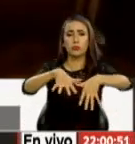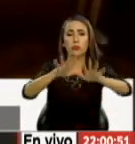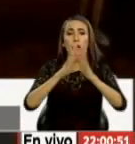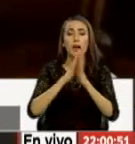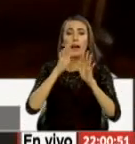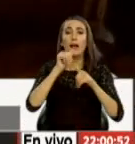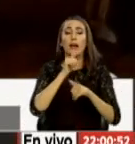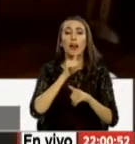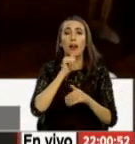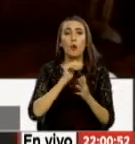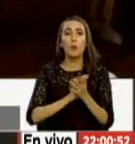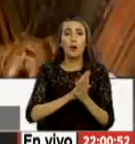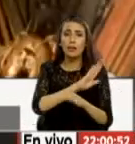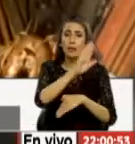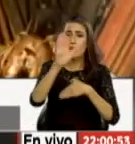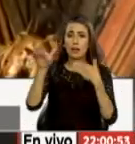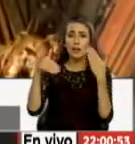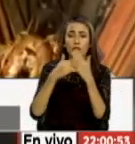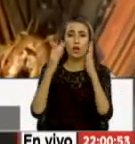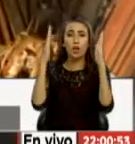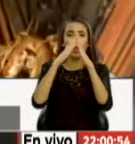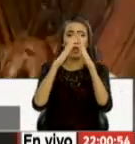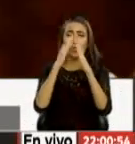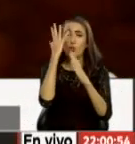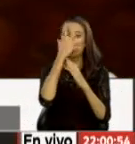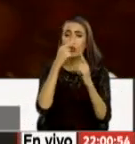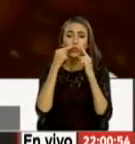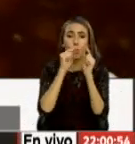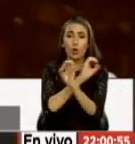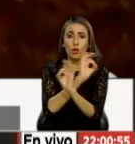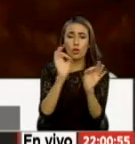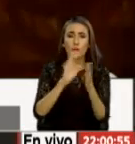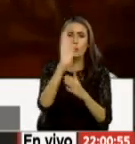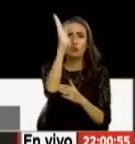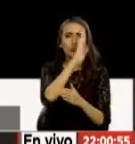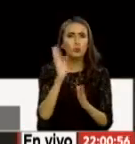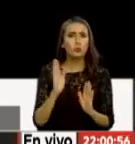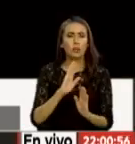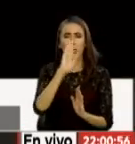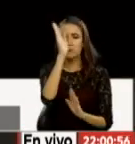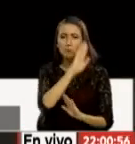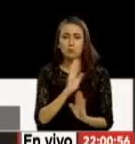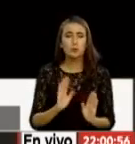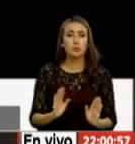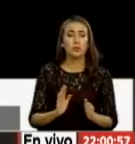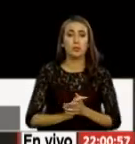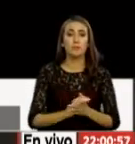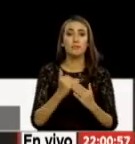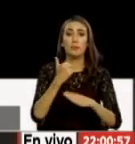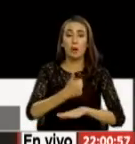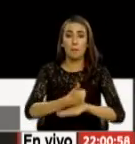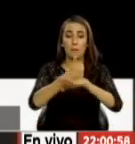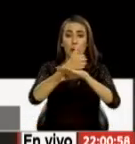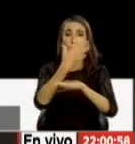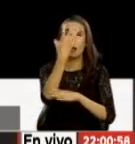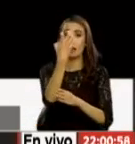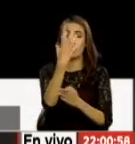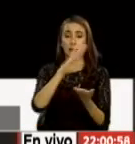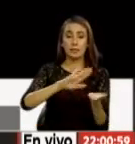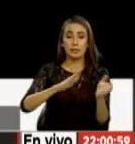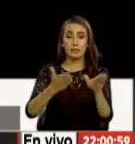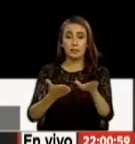esta casa, todo, y el agua ha roto hasta las puertas. Aquí nunca había pasado esto. Las autoridades reportaron la muerte de 15